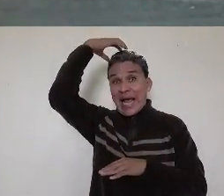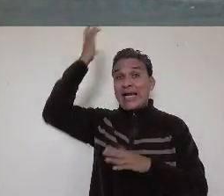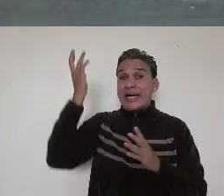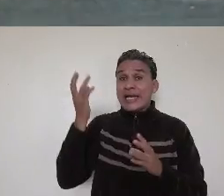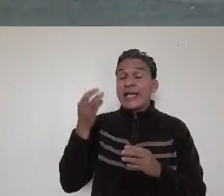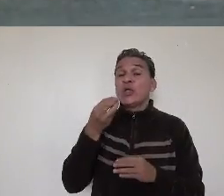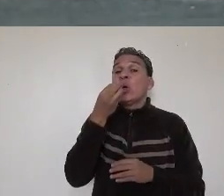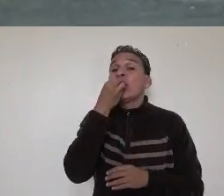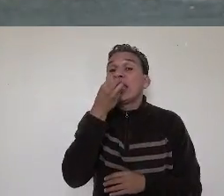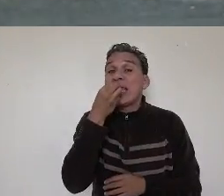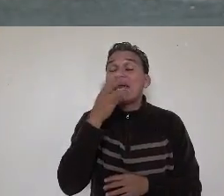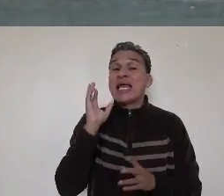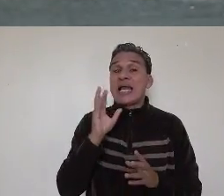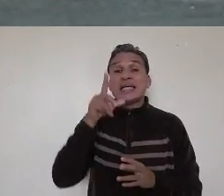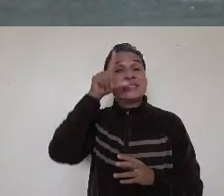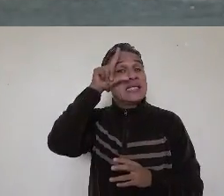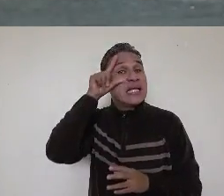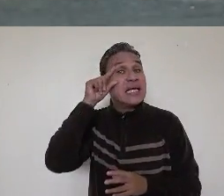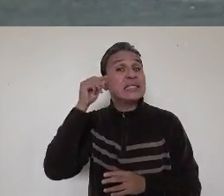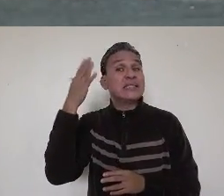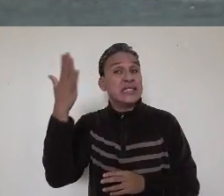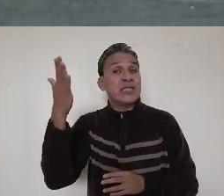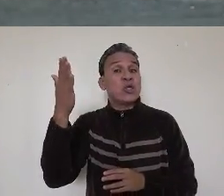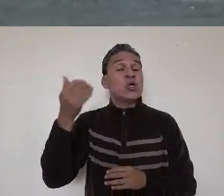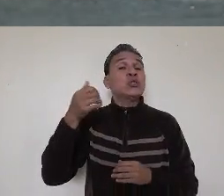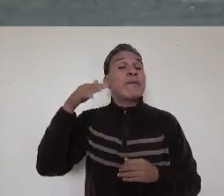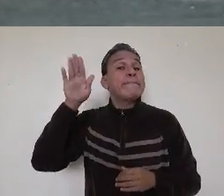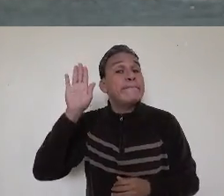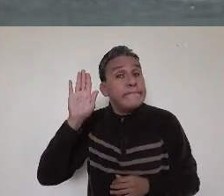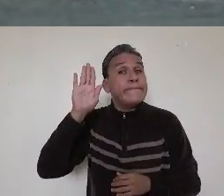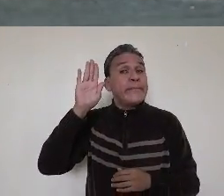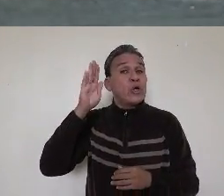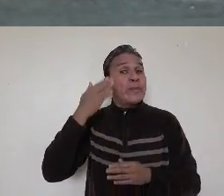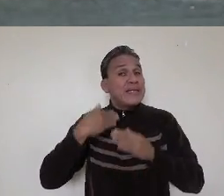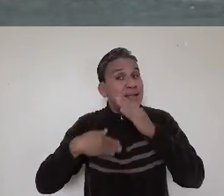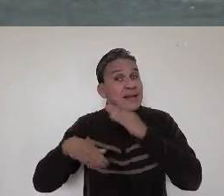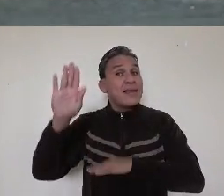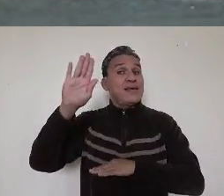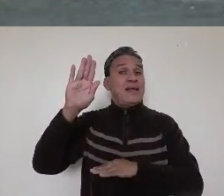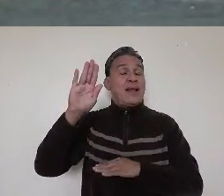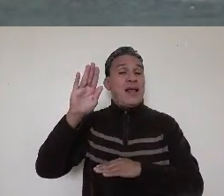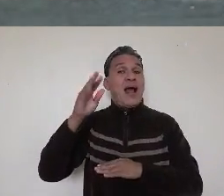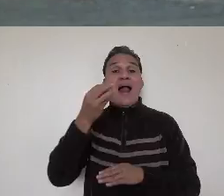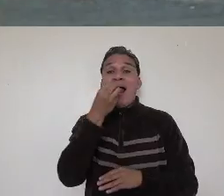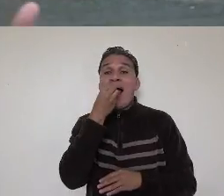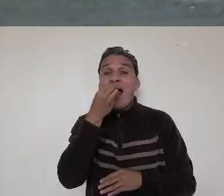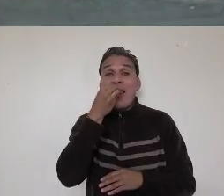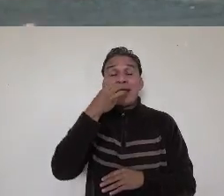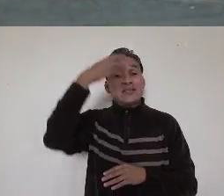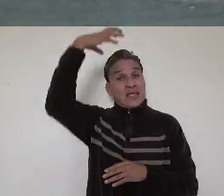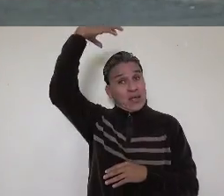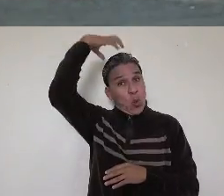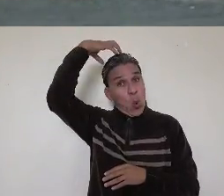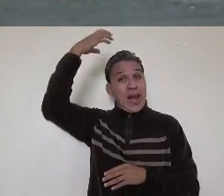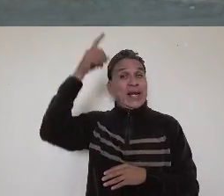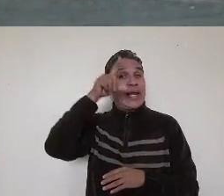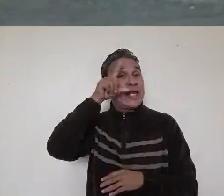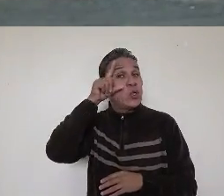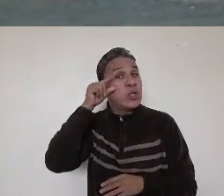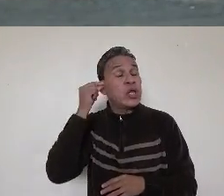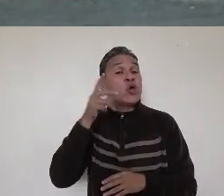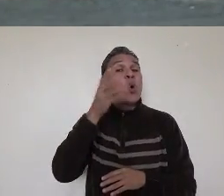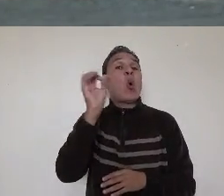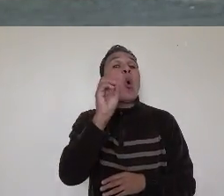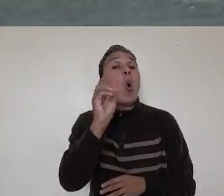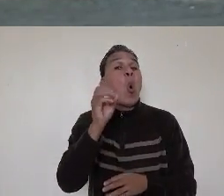renunciar, habiendo prometido ir al reino, o al banquete, o al trabajo que Dios le